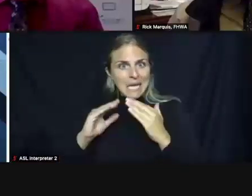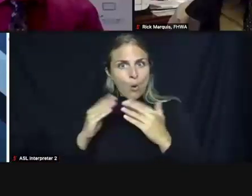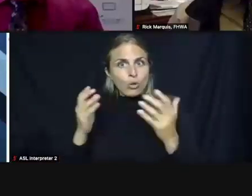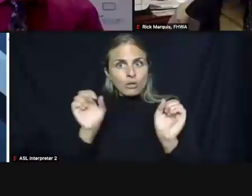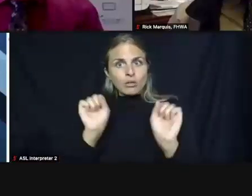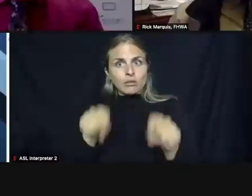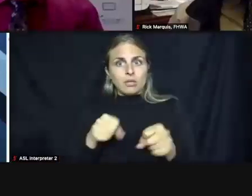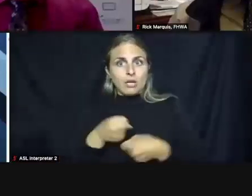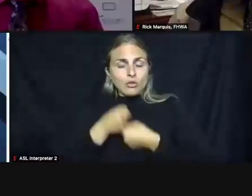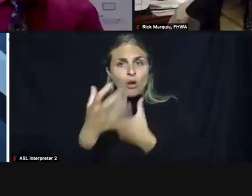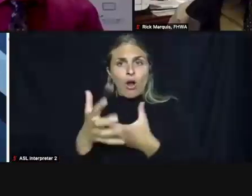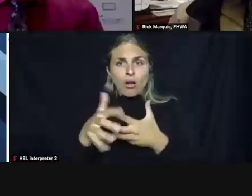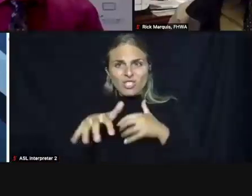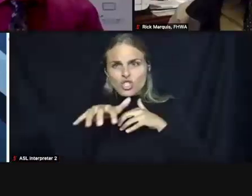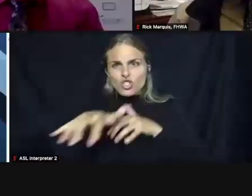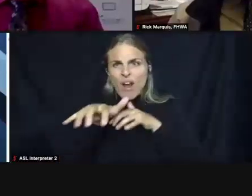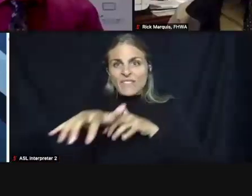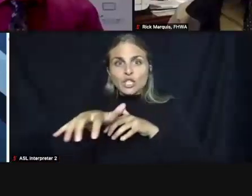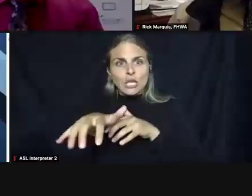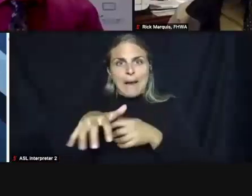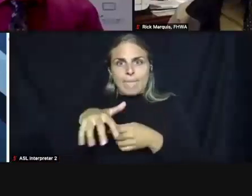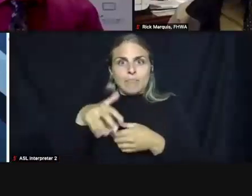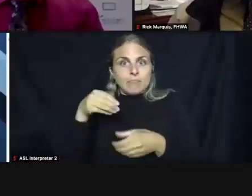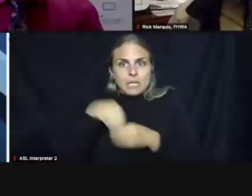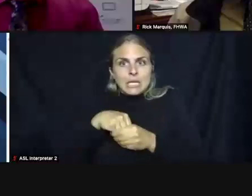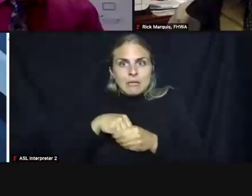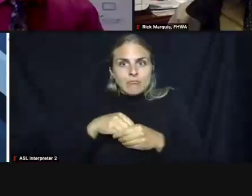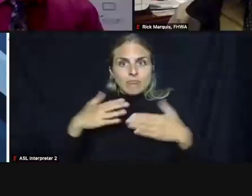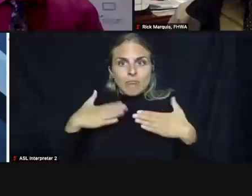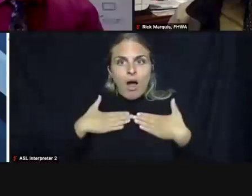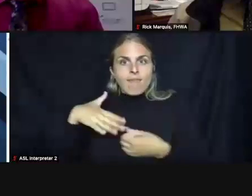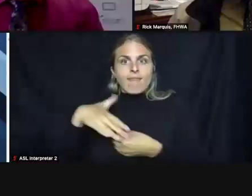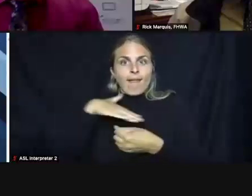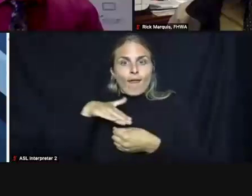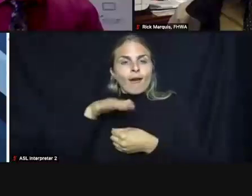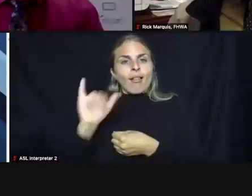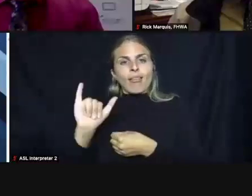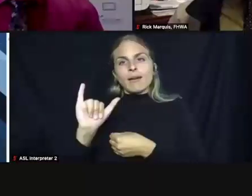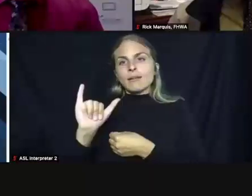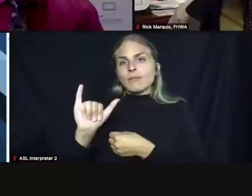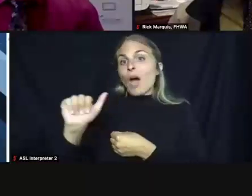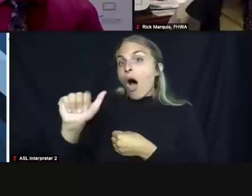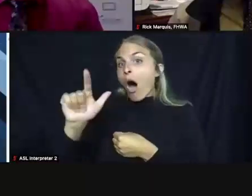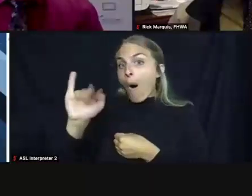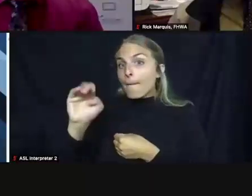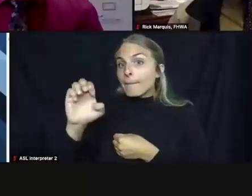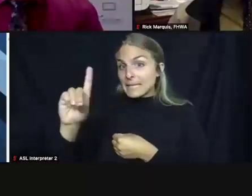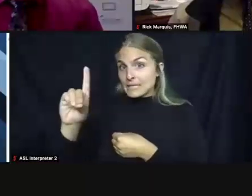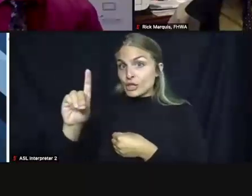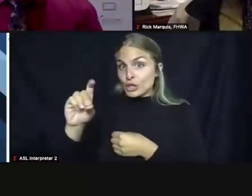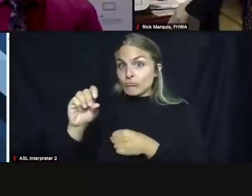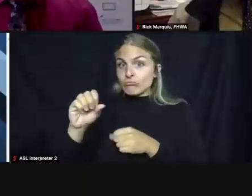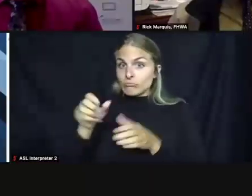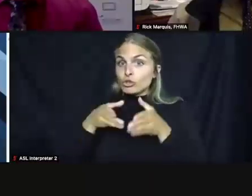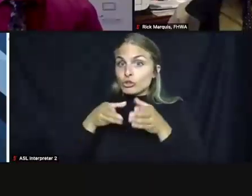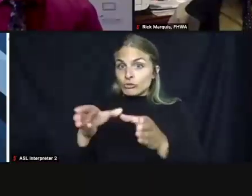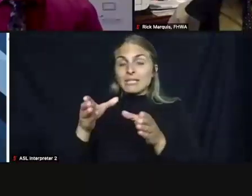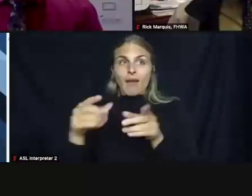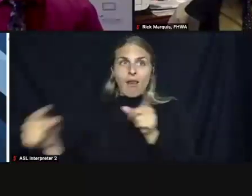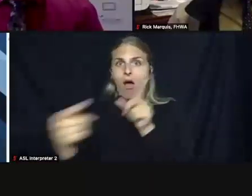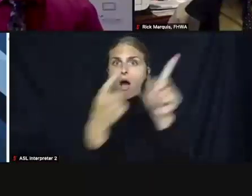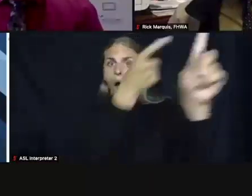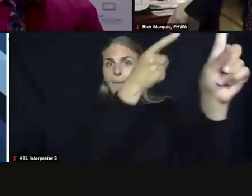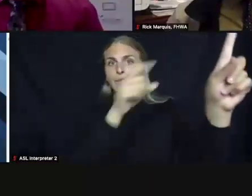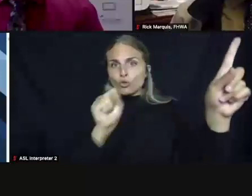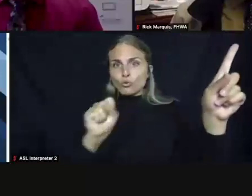durante la eliminación de la parte del viaducto. Eso puede crear emboteamientos en la calle Almond y